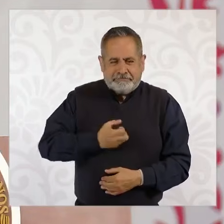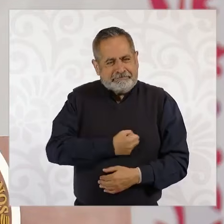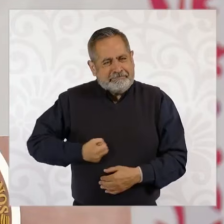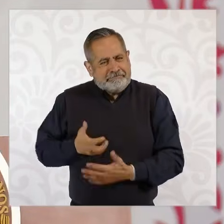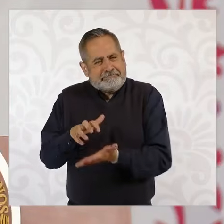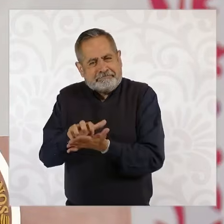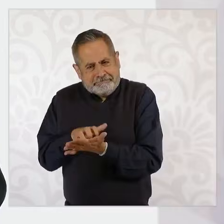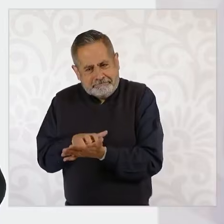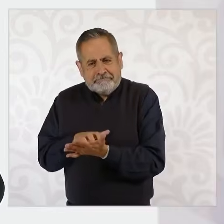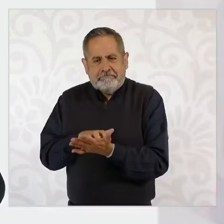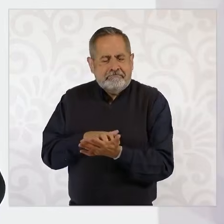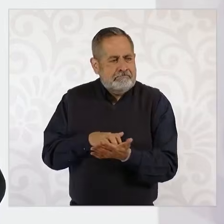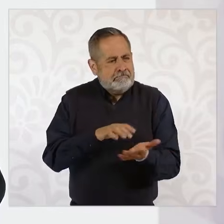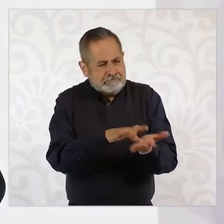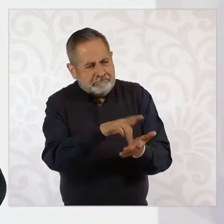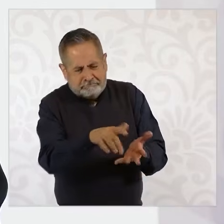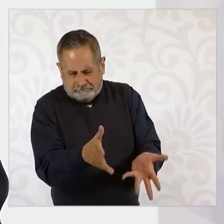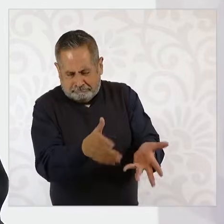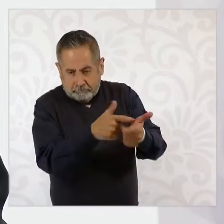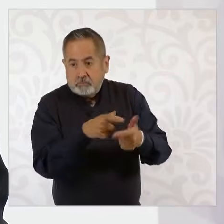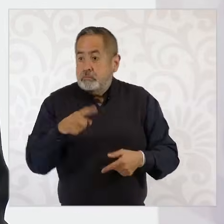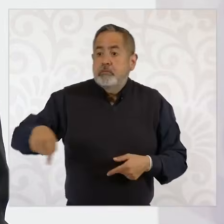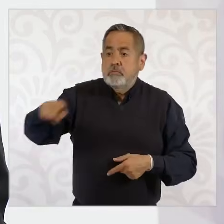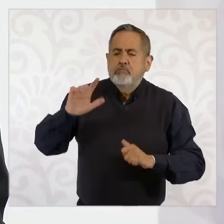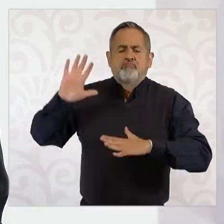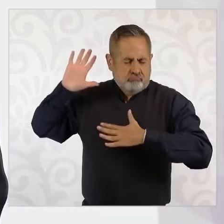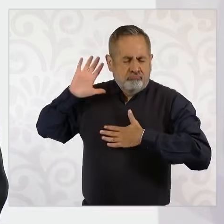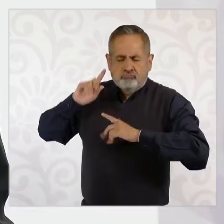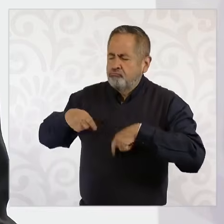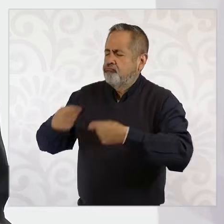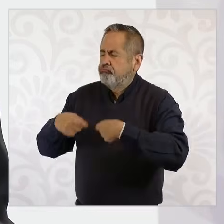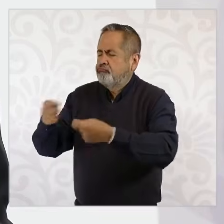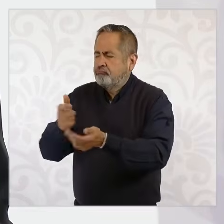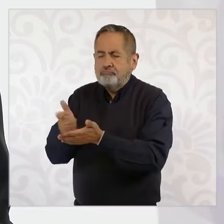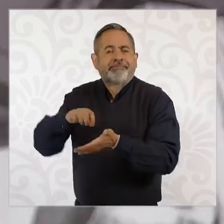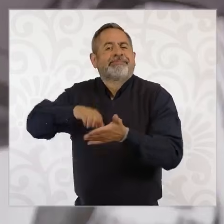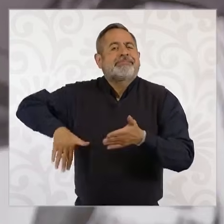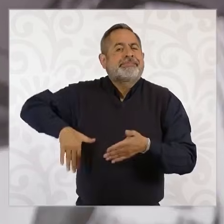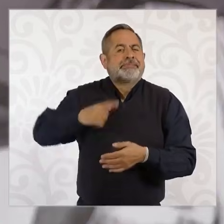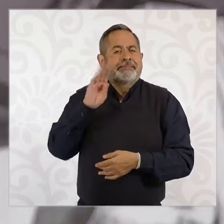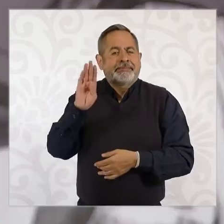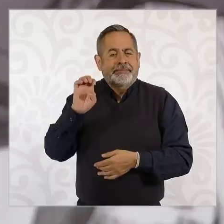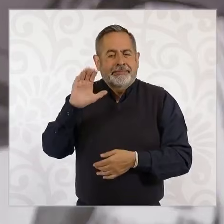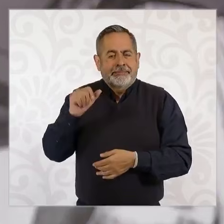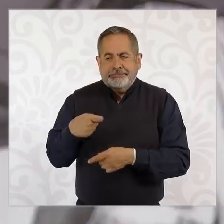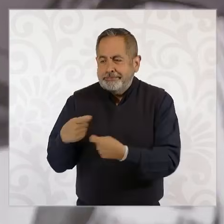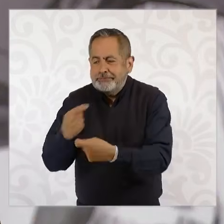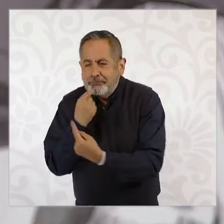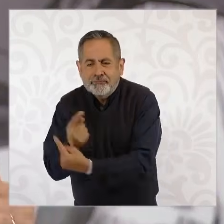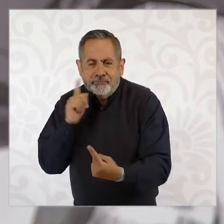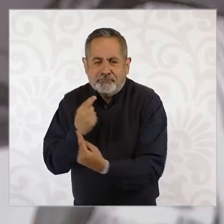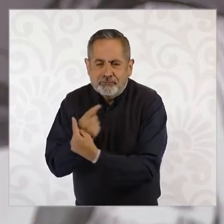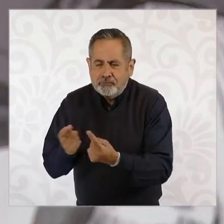gente, garantizar los programas de bienestar a los que nos comprometimos, como esta beca para las niñas y los niños